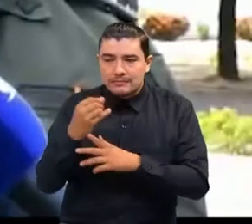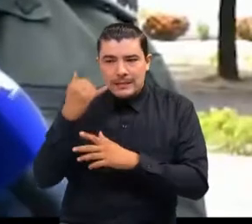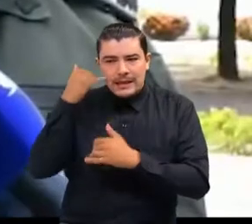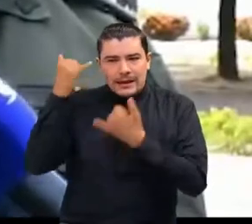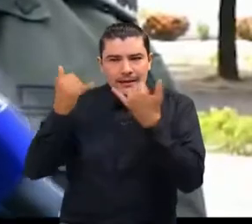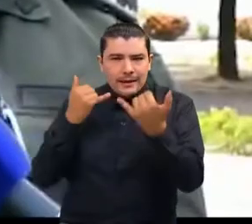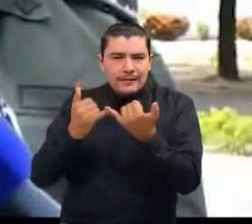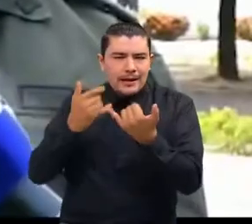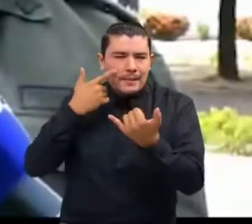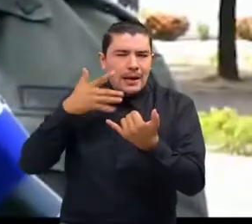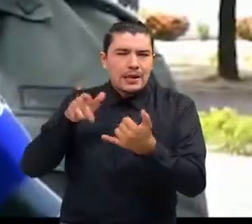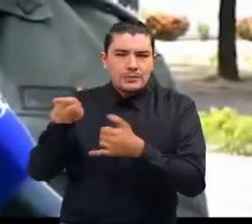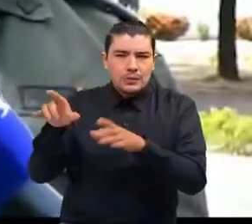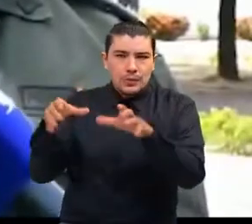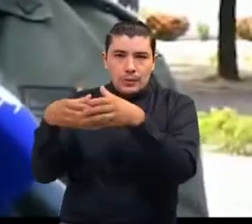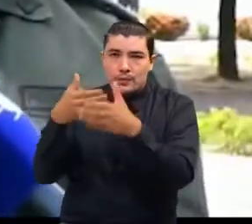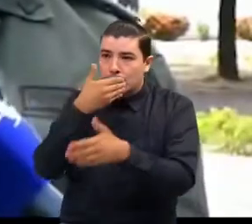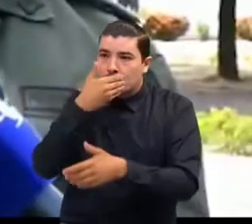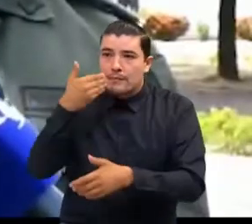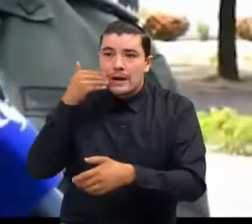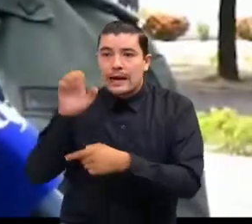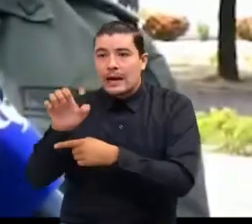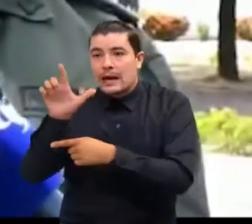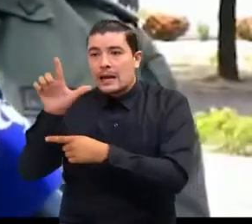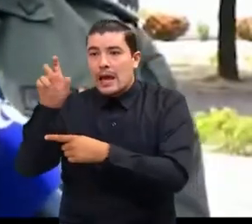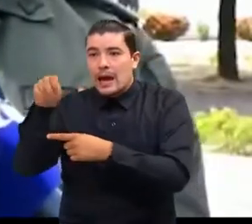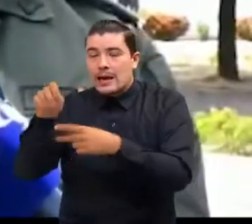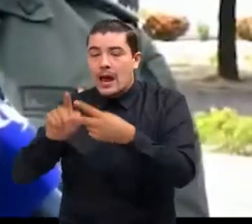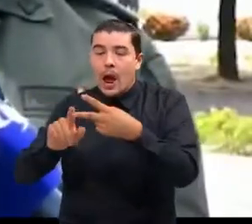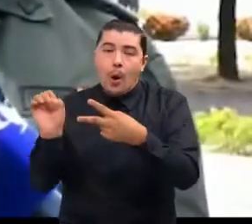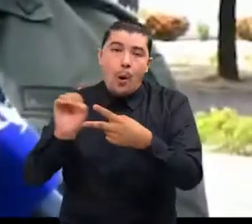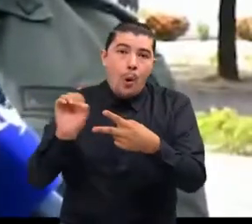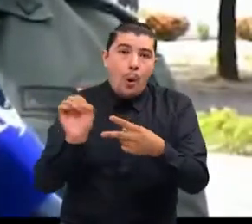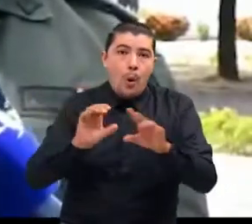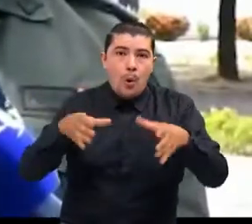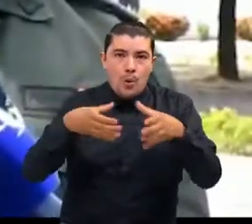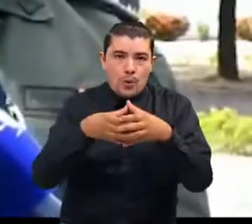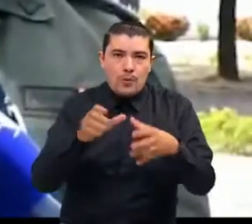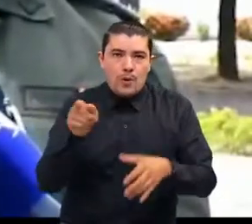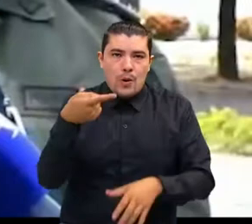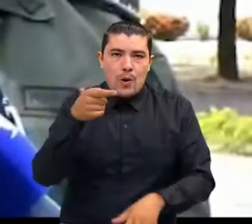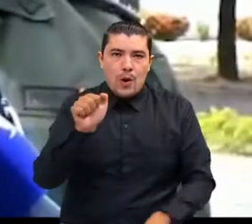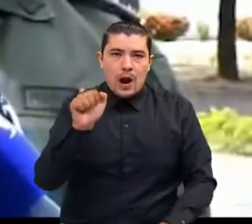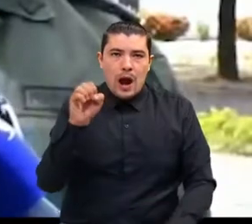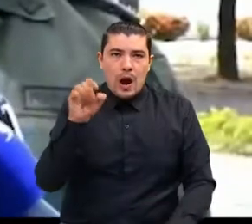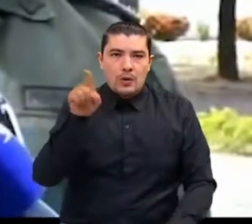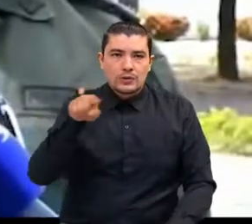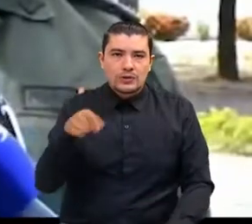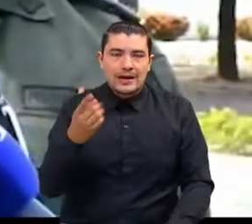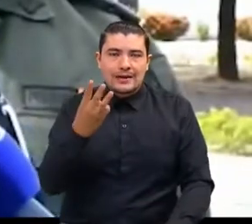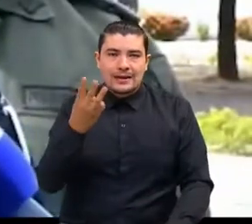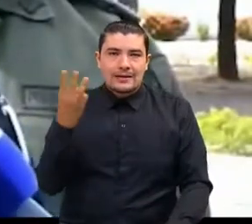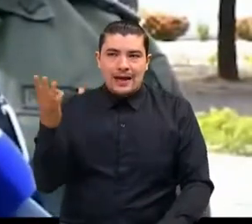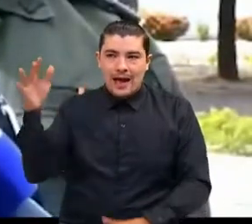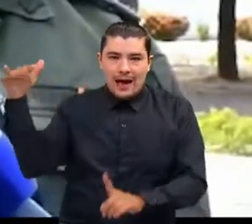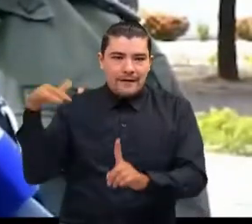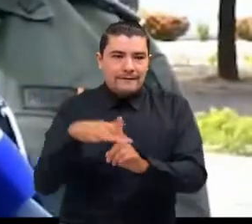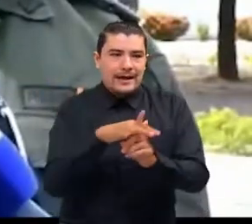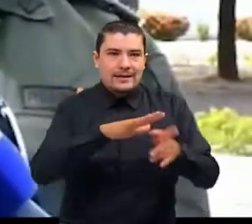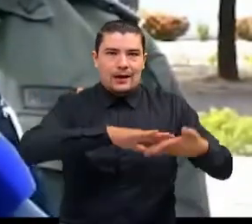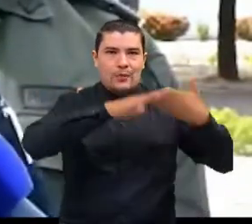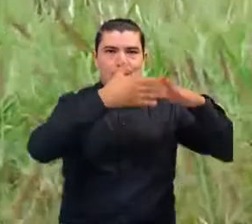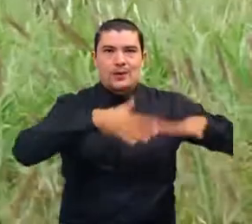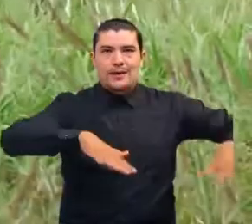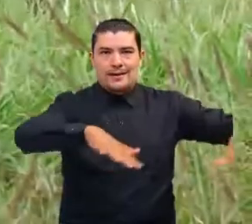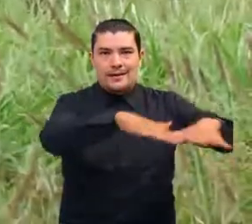del ELN o del GAOR 33, quienes son los que vienen afectando realmente no a la fuerza pública, sino a la comunidad de esta